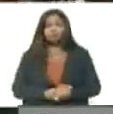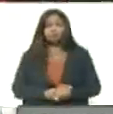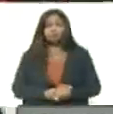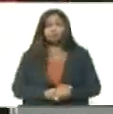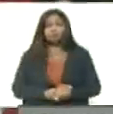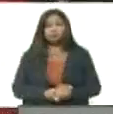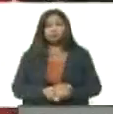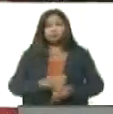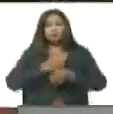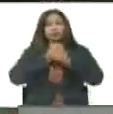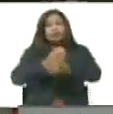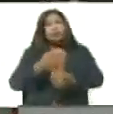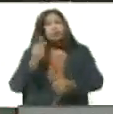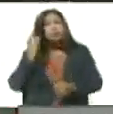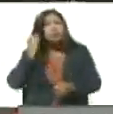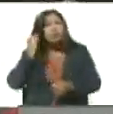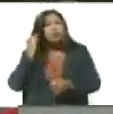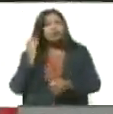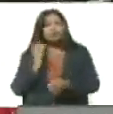Queridas mujeres,